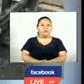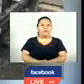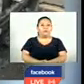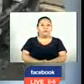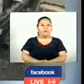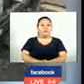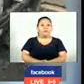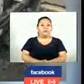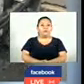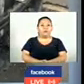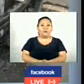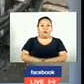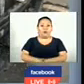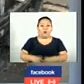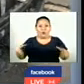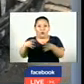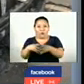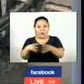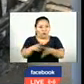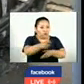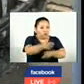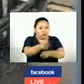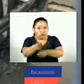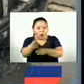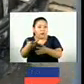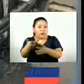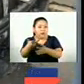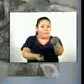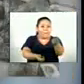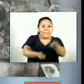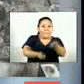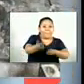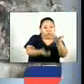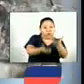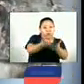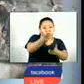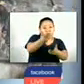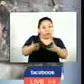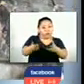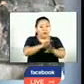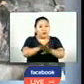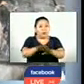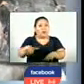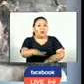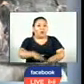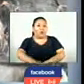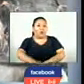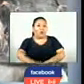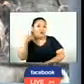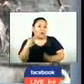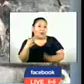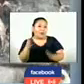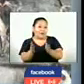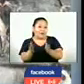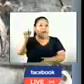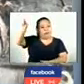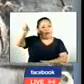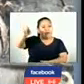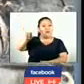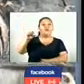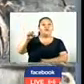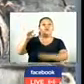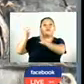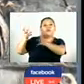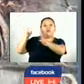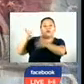El cuerpo de bomberos extinguió el incendio de un vehículo en la cuarta calle oriente del barrio San Miguelito en Sonzacate Sonzonate